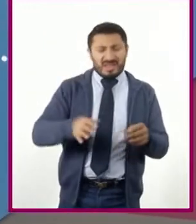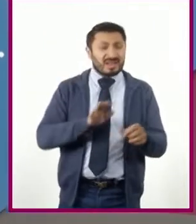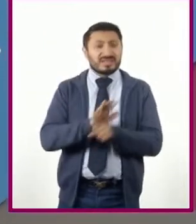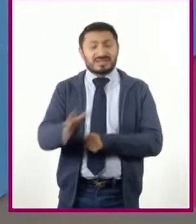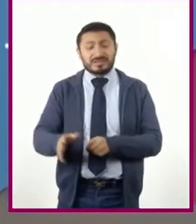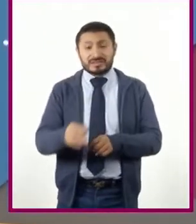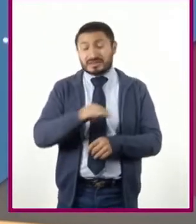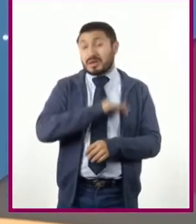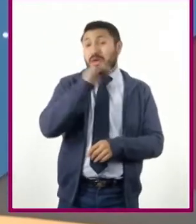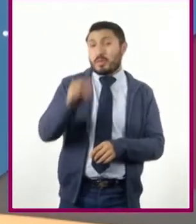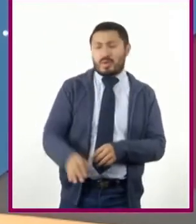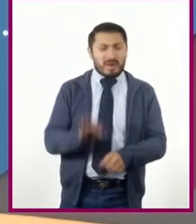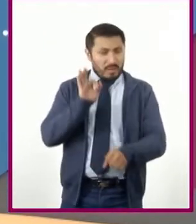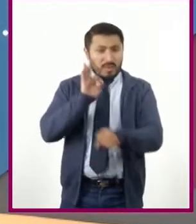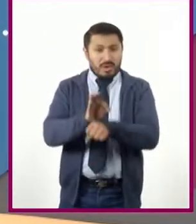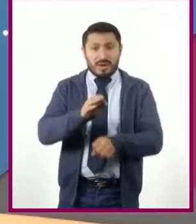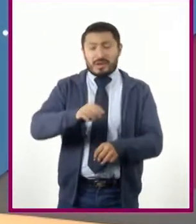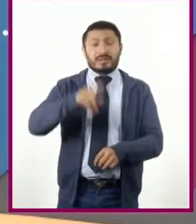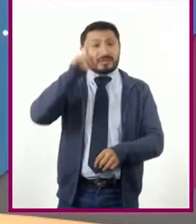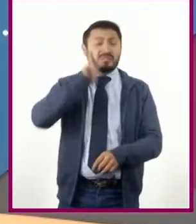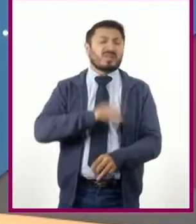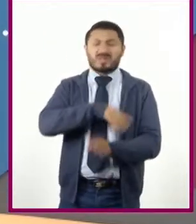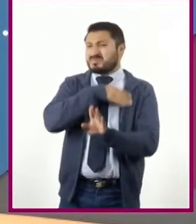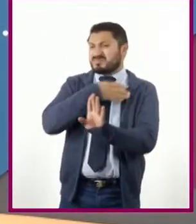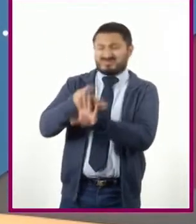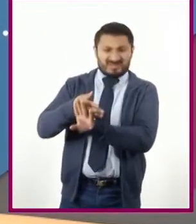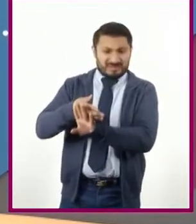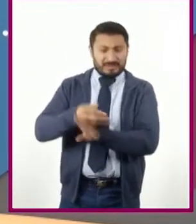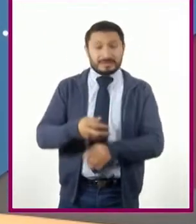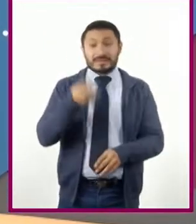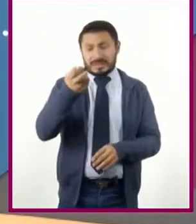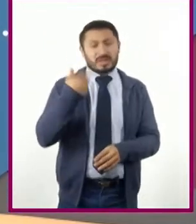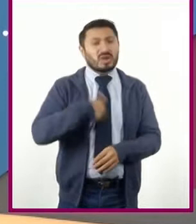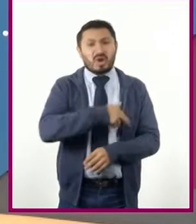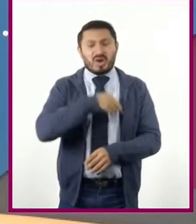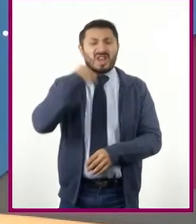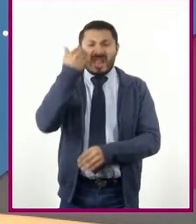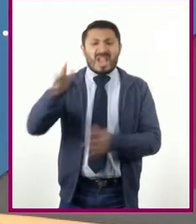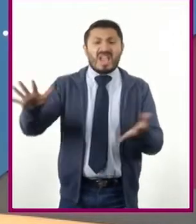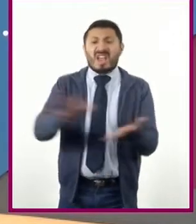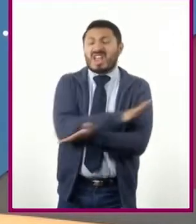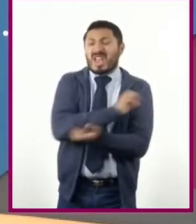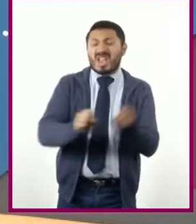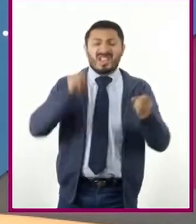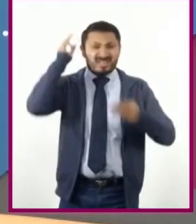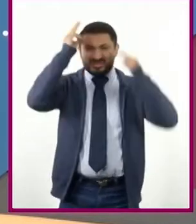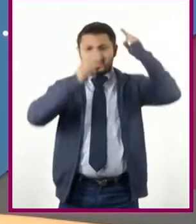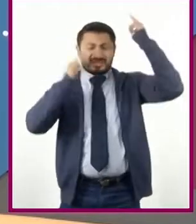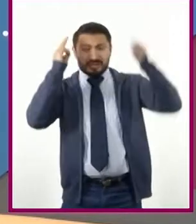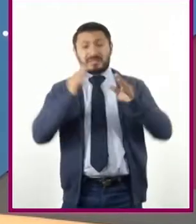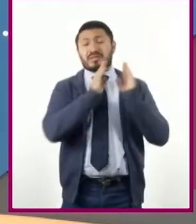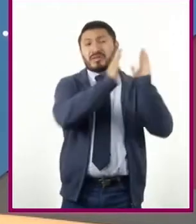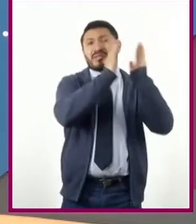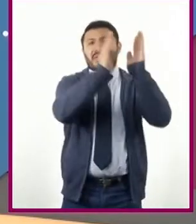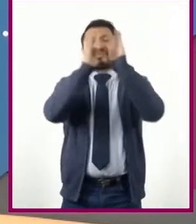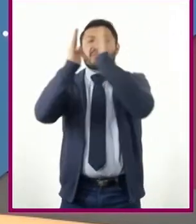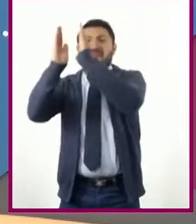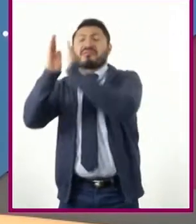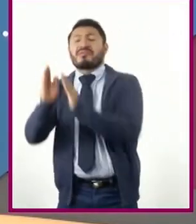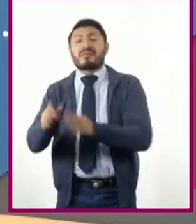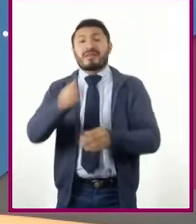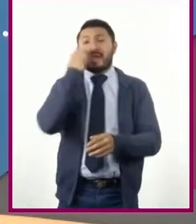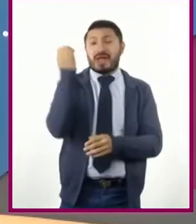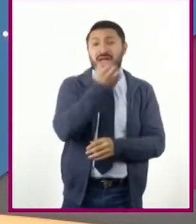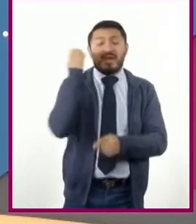se muere y el desprecio por la mujer. Queremos destruir y quemar los museos, las bibliotecas, las